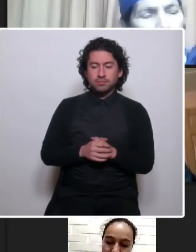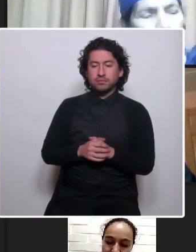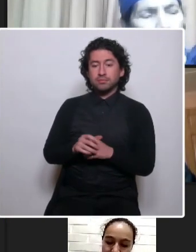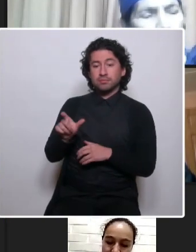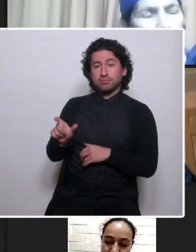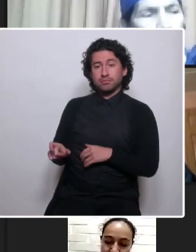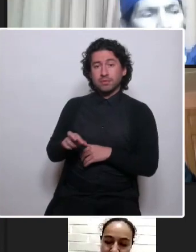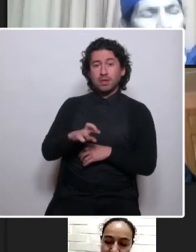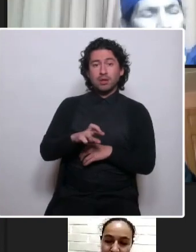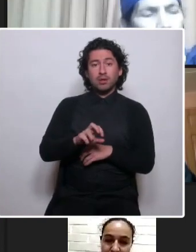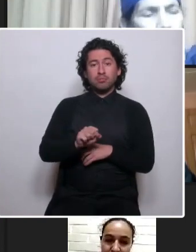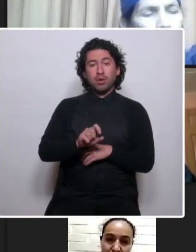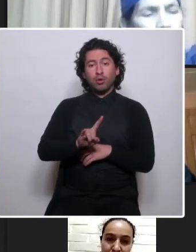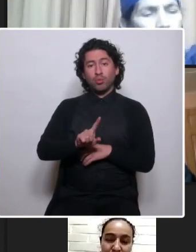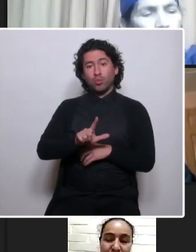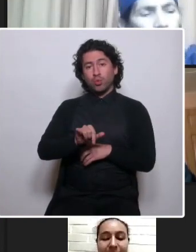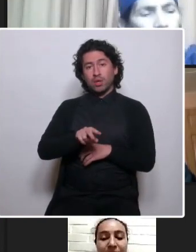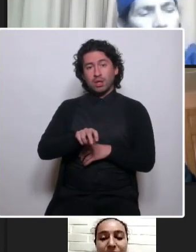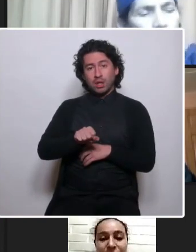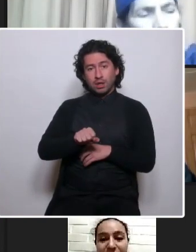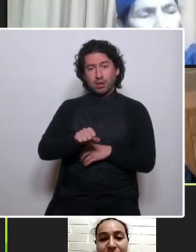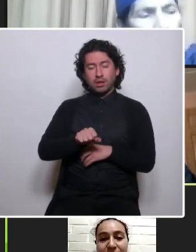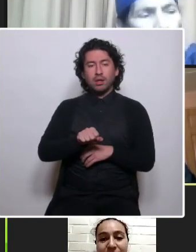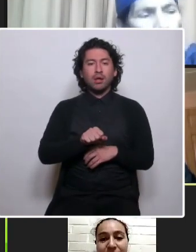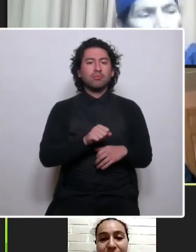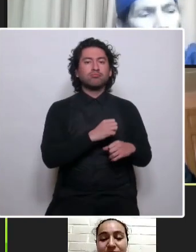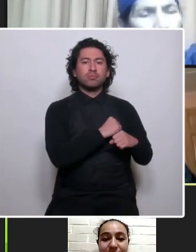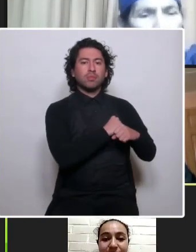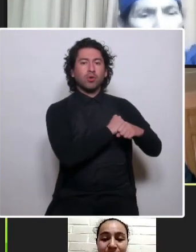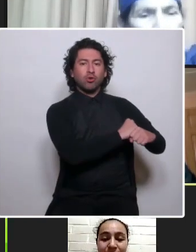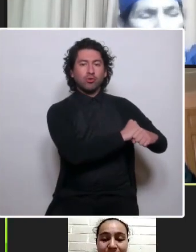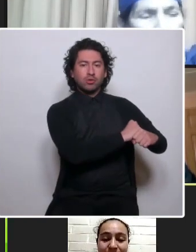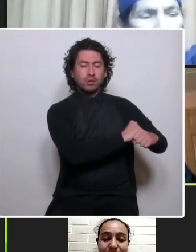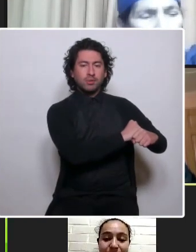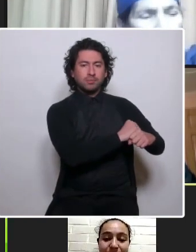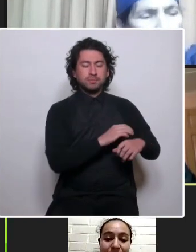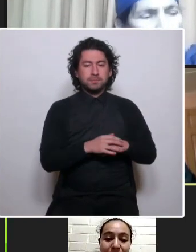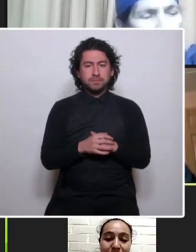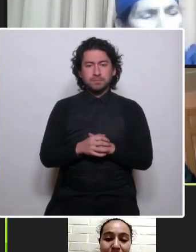Convencional Paulina Valenzuela. En contra, señor secretario.